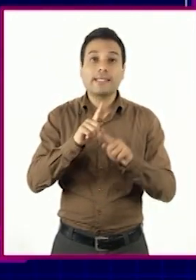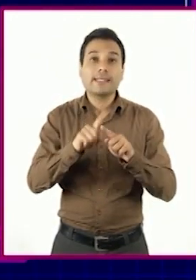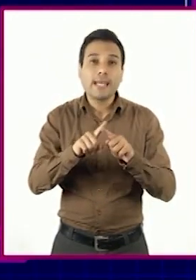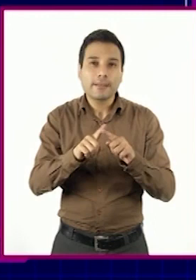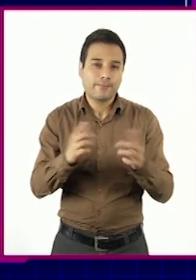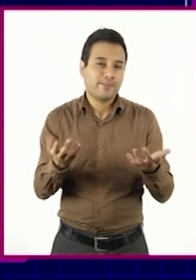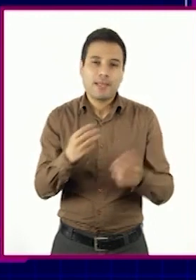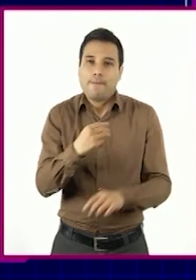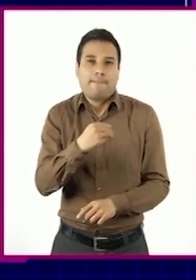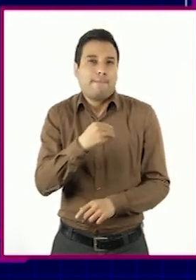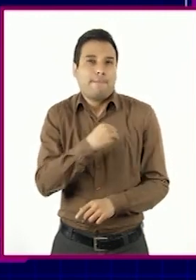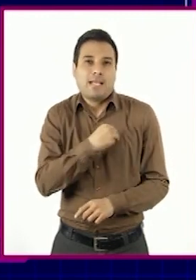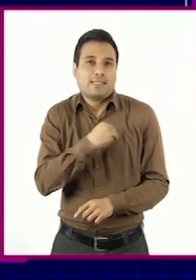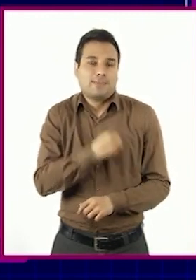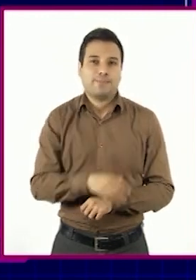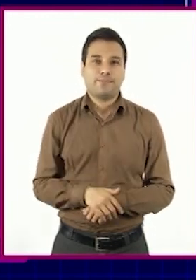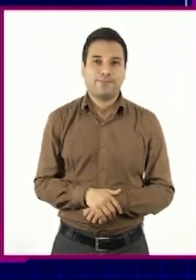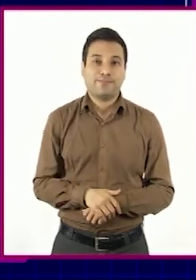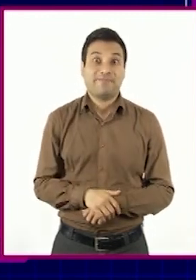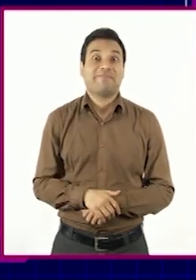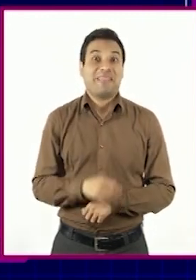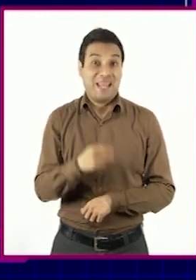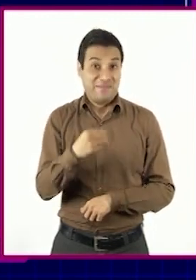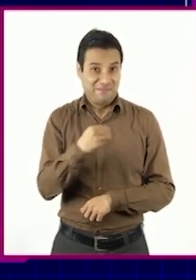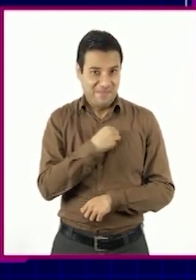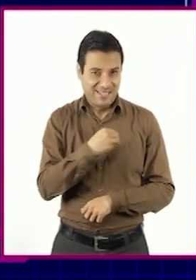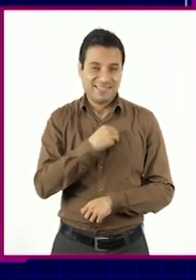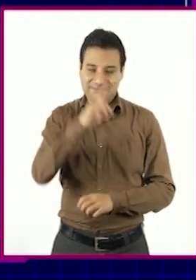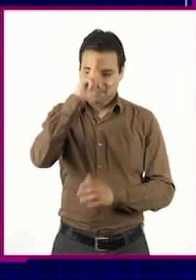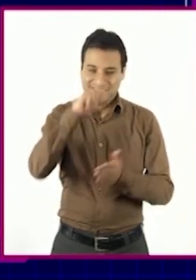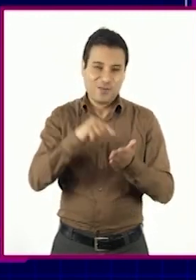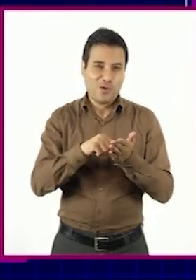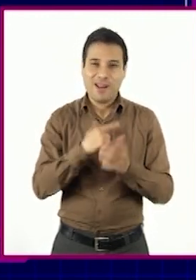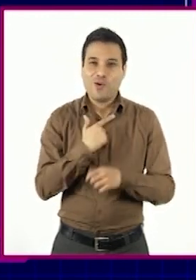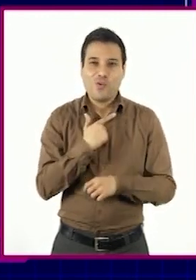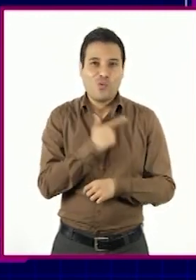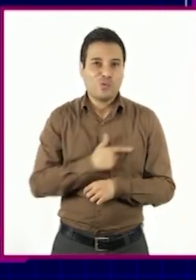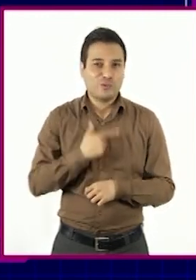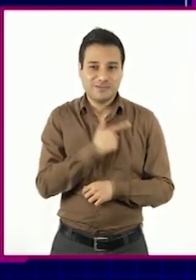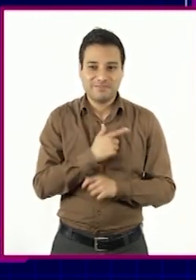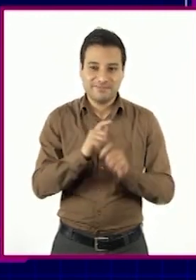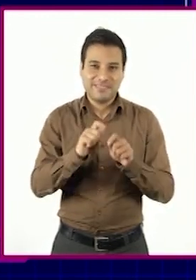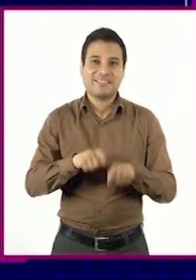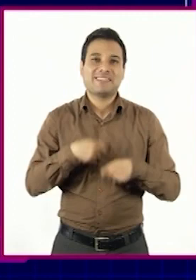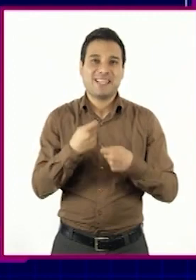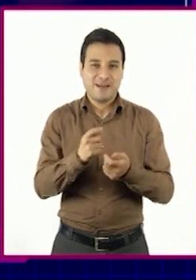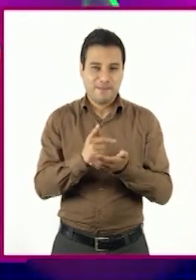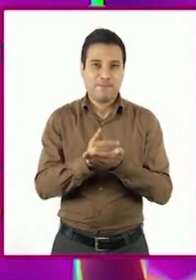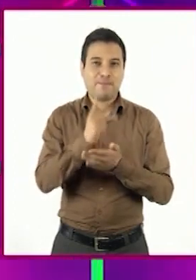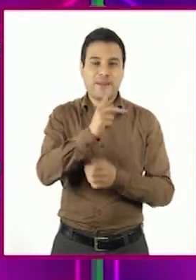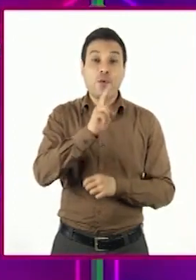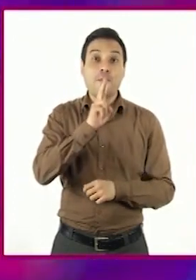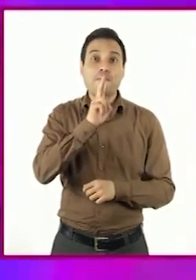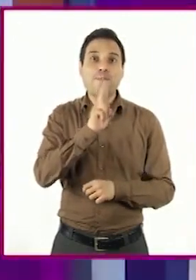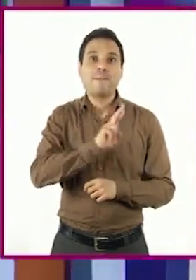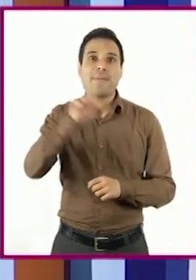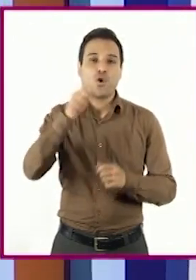Max. A Max le va a gustar nuestro análisis, pues él va a recibir el premio de Mejor Jugador de la